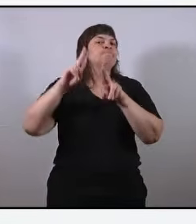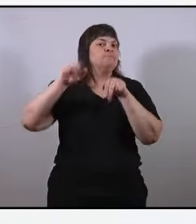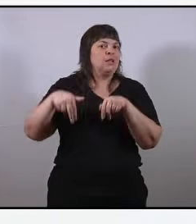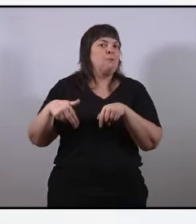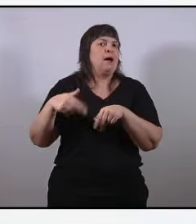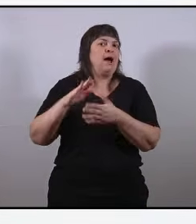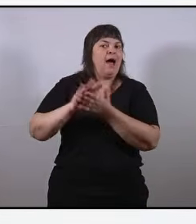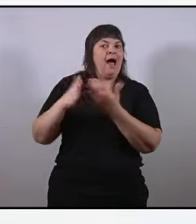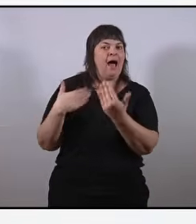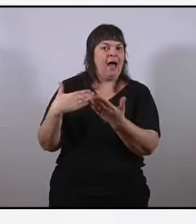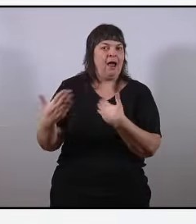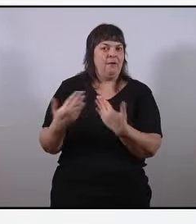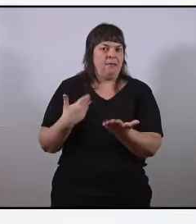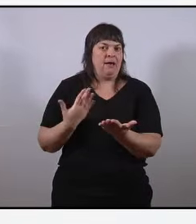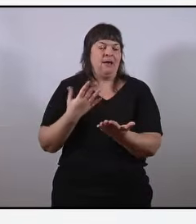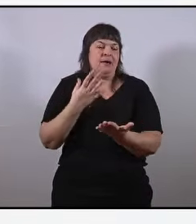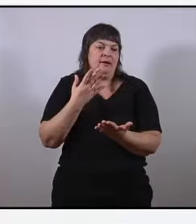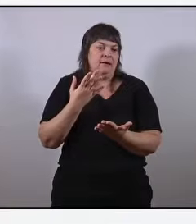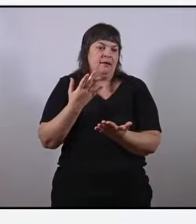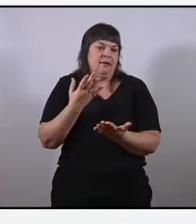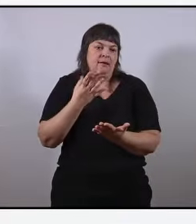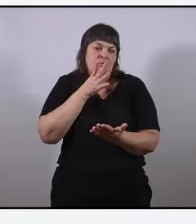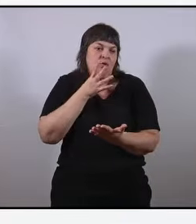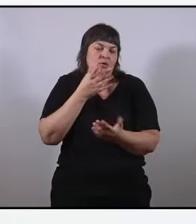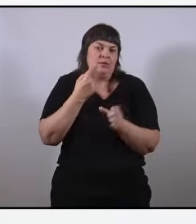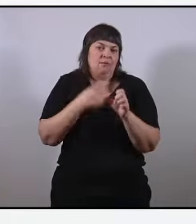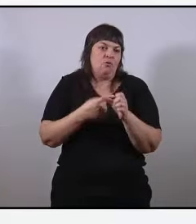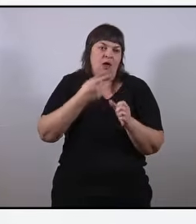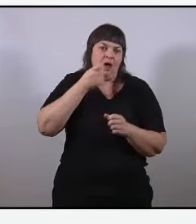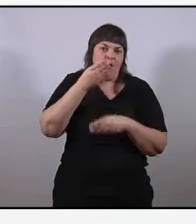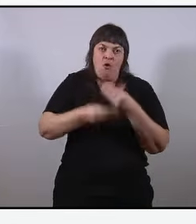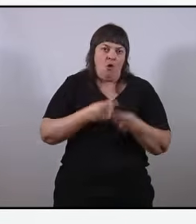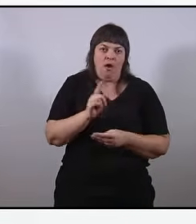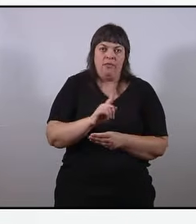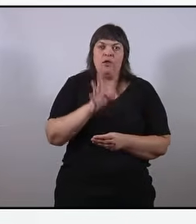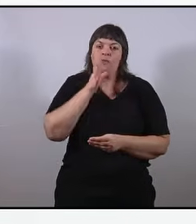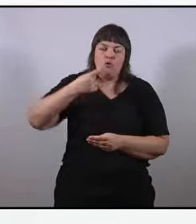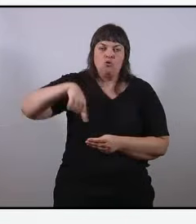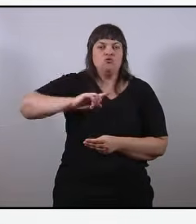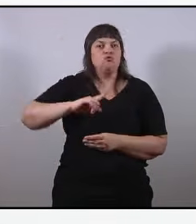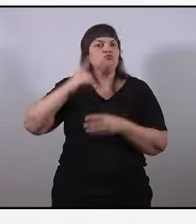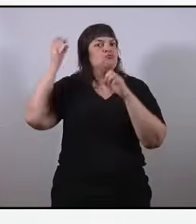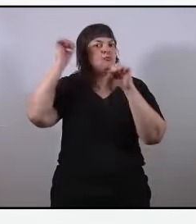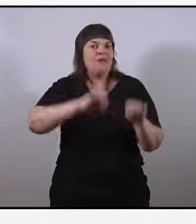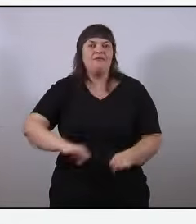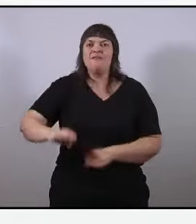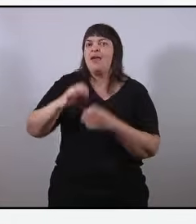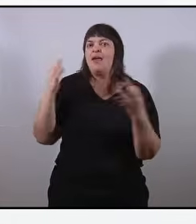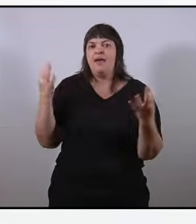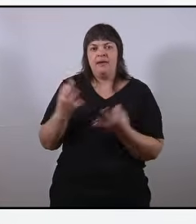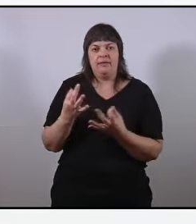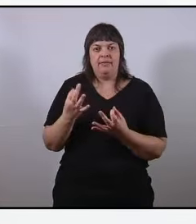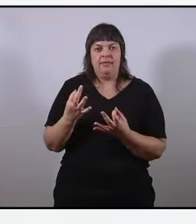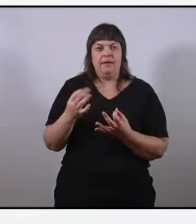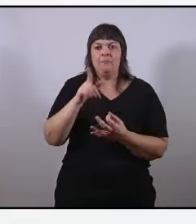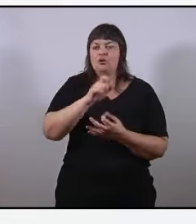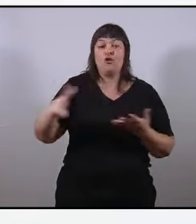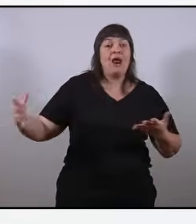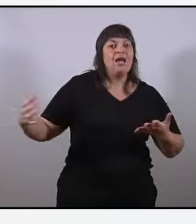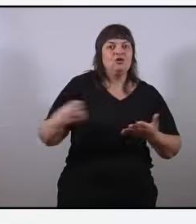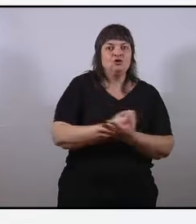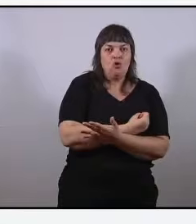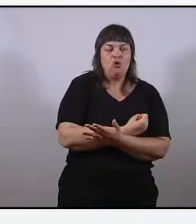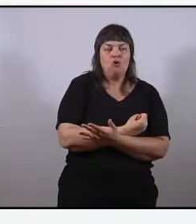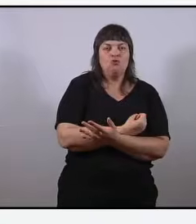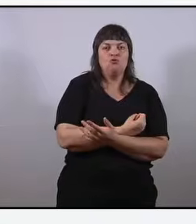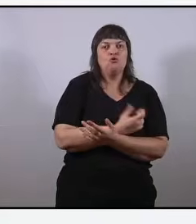eso es justo lo que Extremadura no va a hacer, porque nosotros sí que hemos defendido siempre que lo que es de todo se tiene que